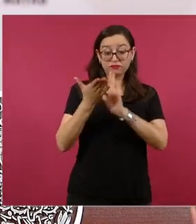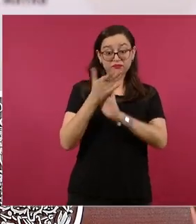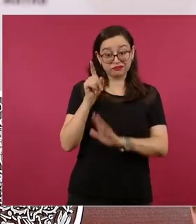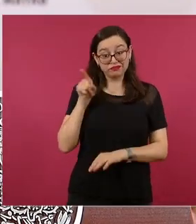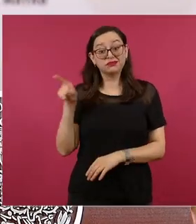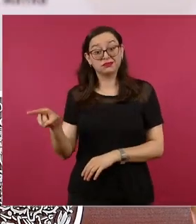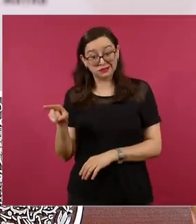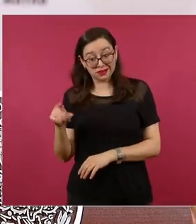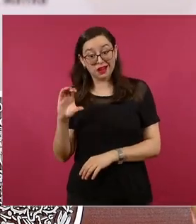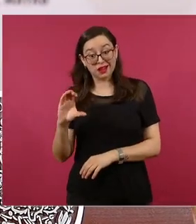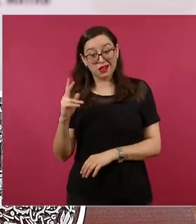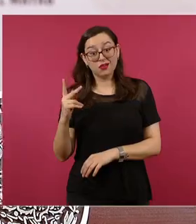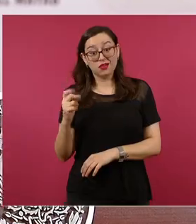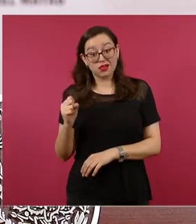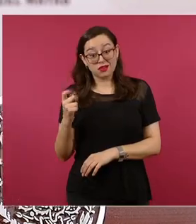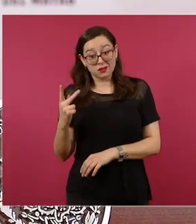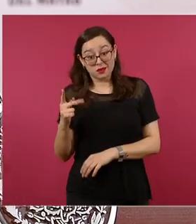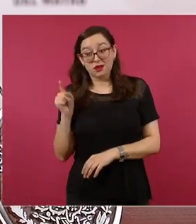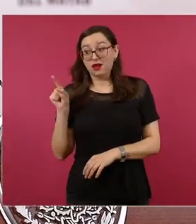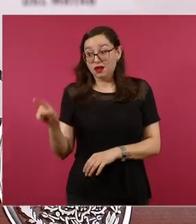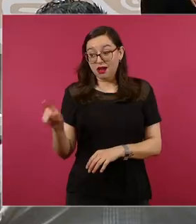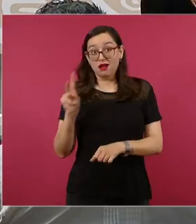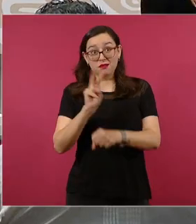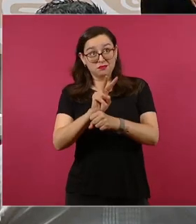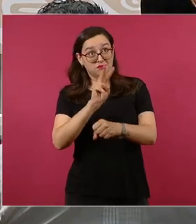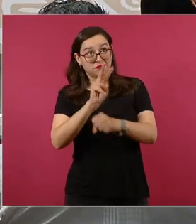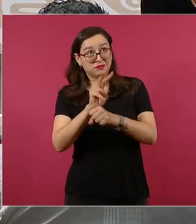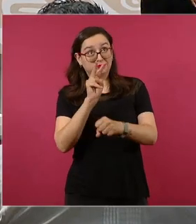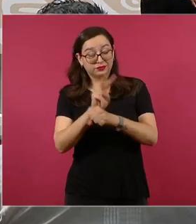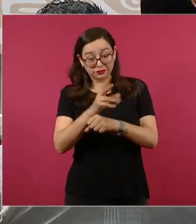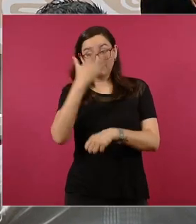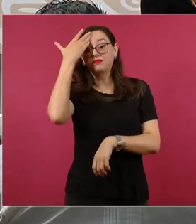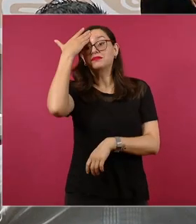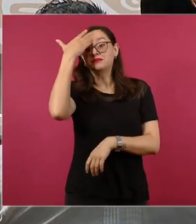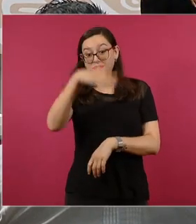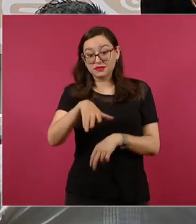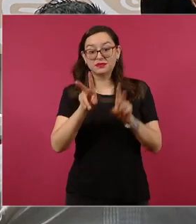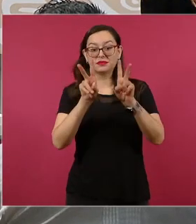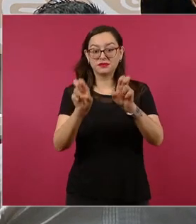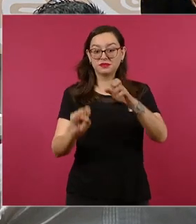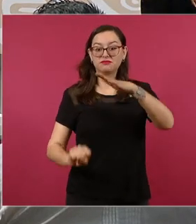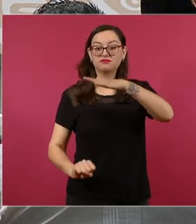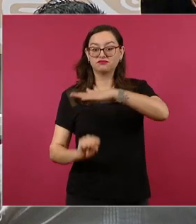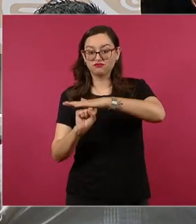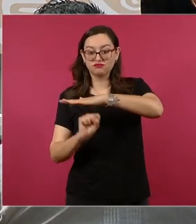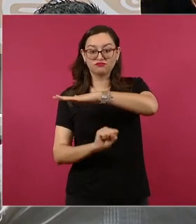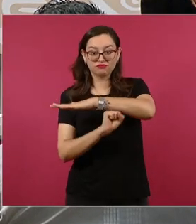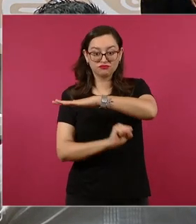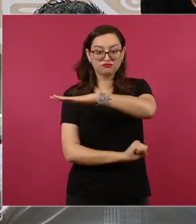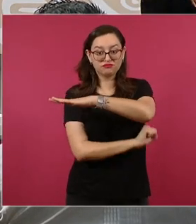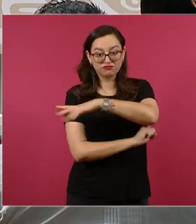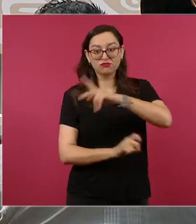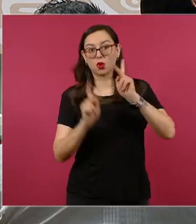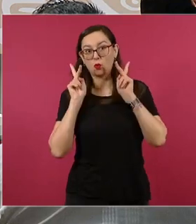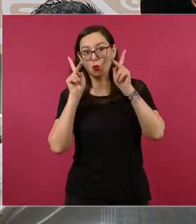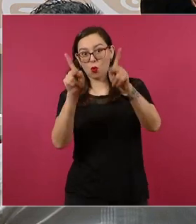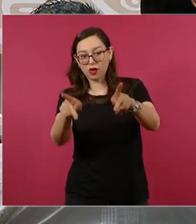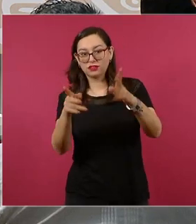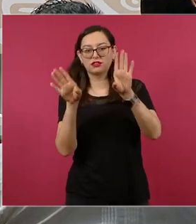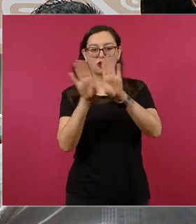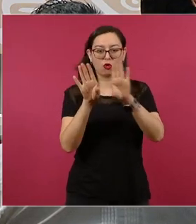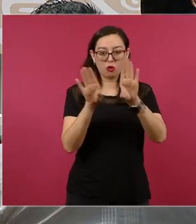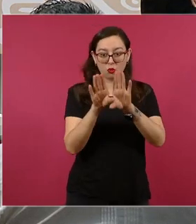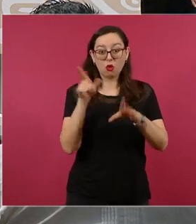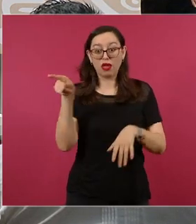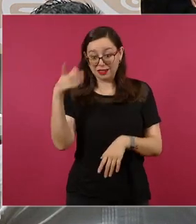Y sabe lo que es una trabe y sabe lo que es construir un puente con una lanzadora.